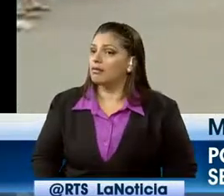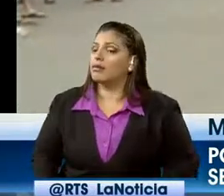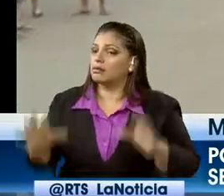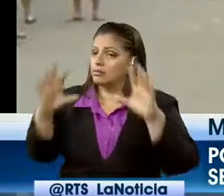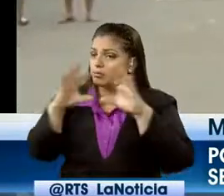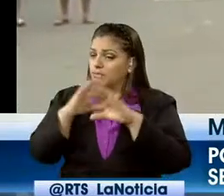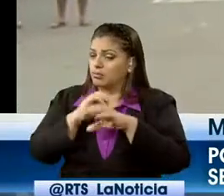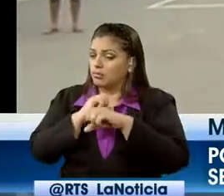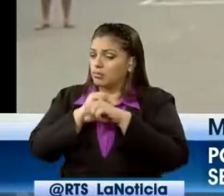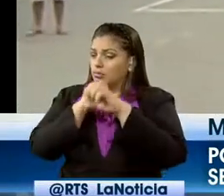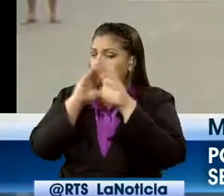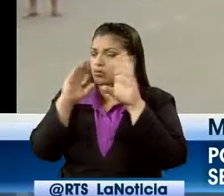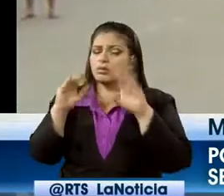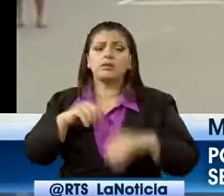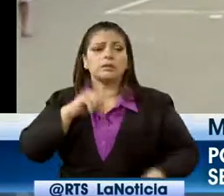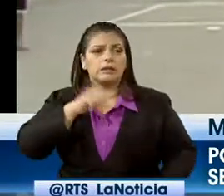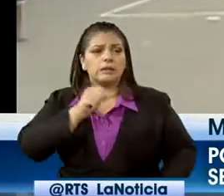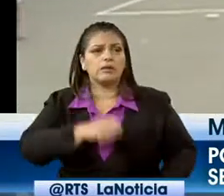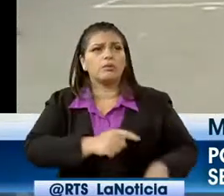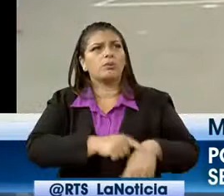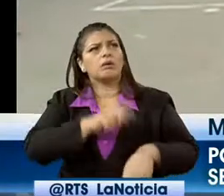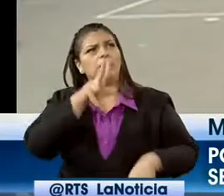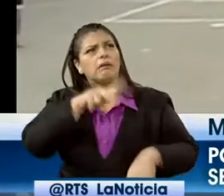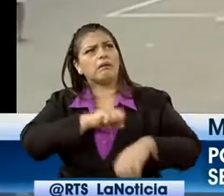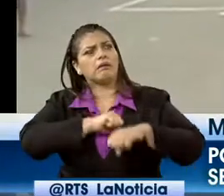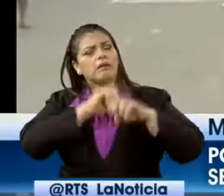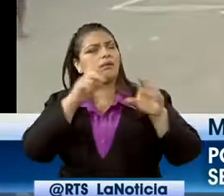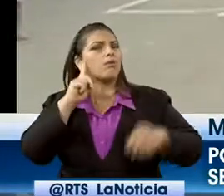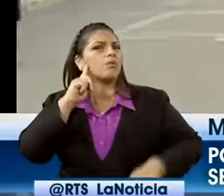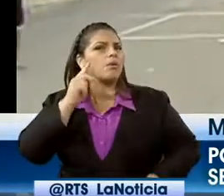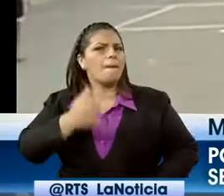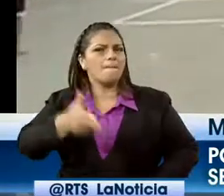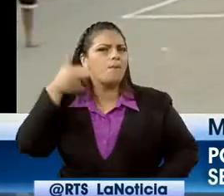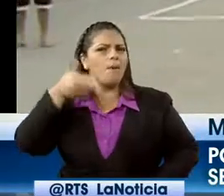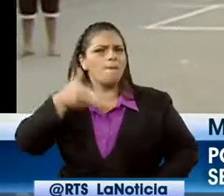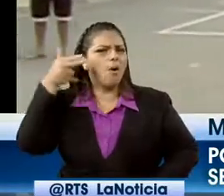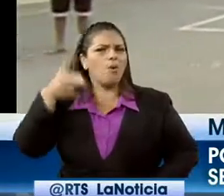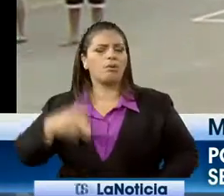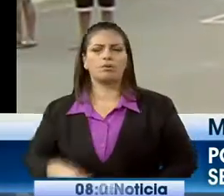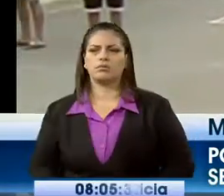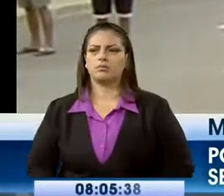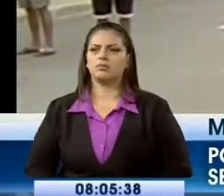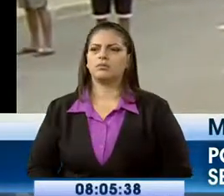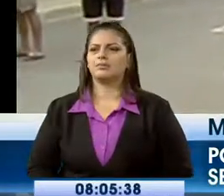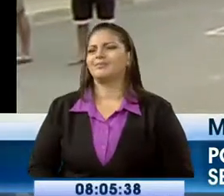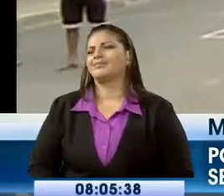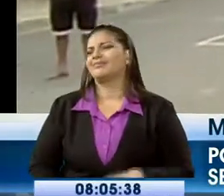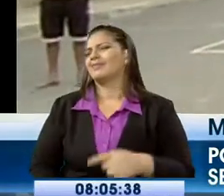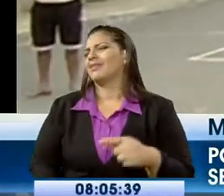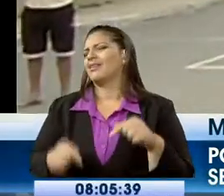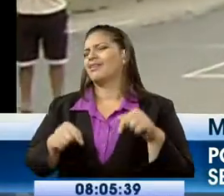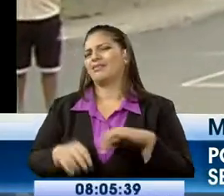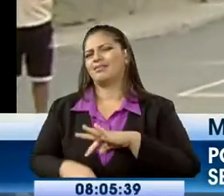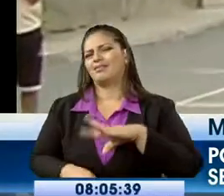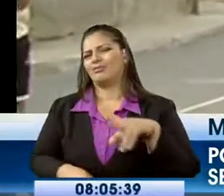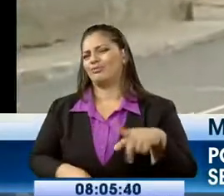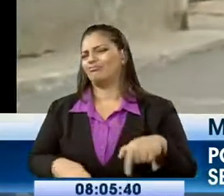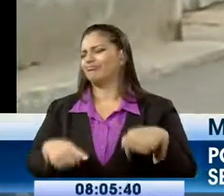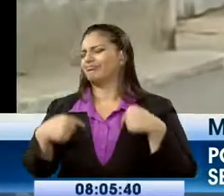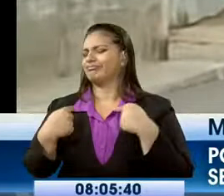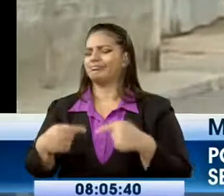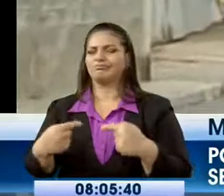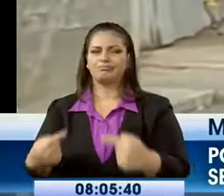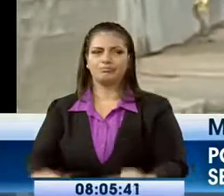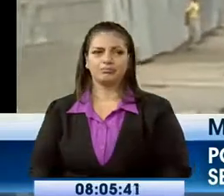madrugada, a las 3 de la mañana. Uh-huh. Nada más de ahí no hemos escuchado más. Pero de aquí, todos los días hay robo. La señora allá, justamente la han robado,